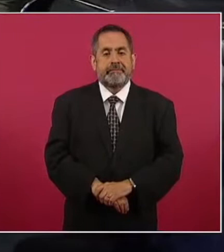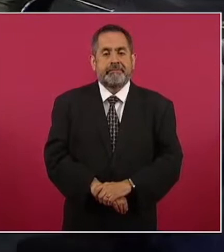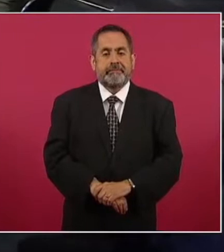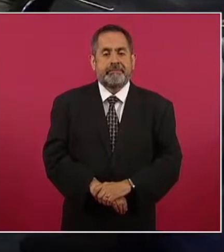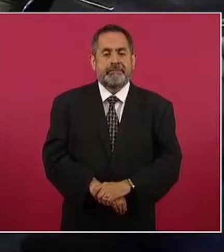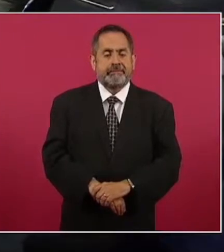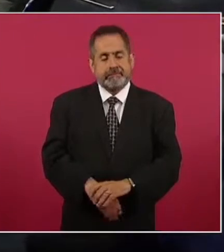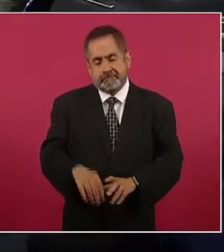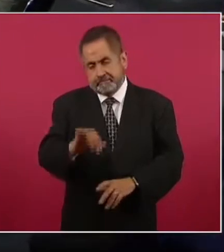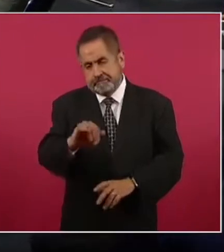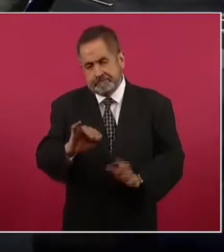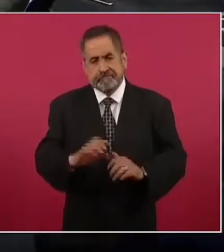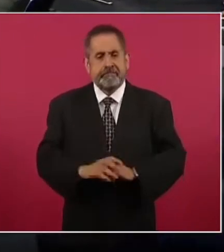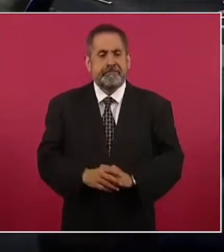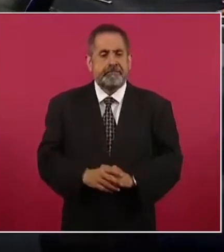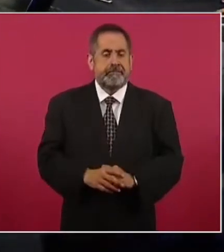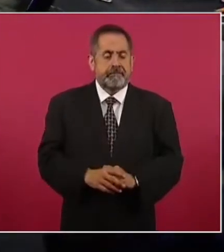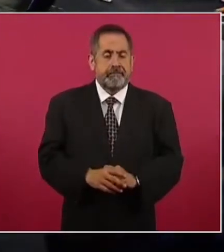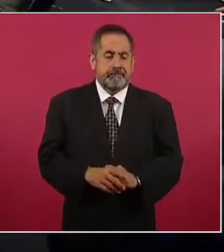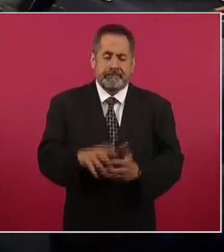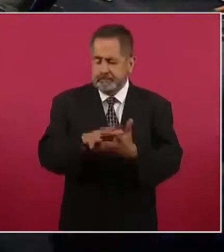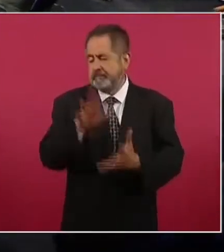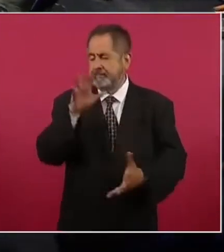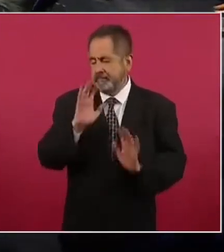Sí, sí, la mayoría.